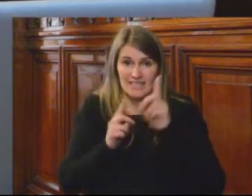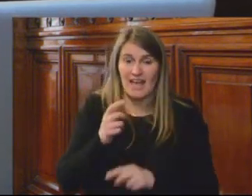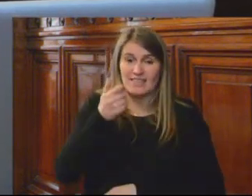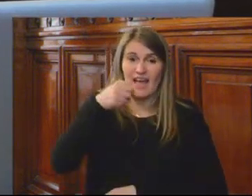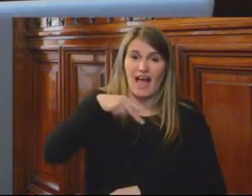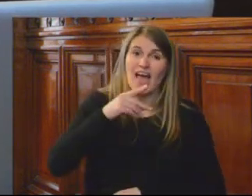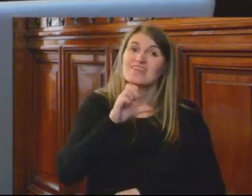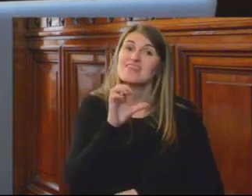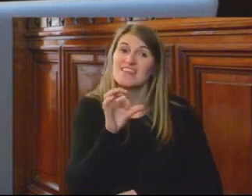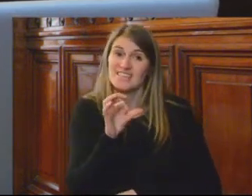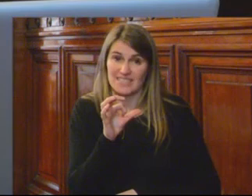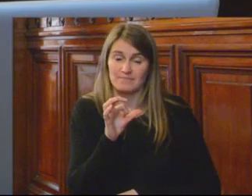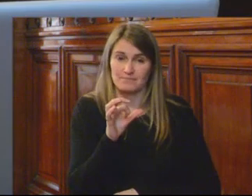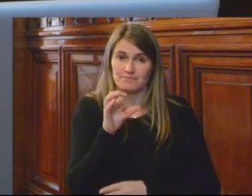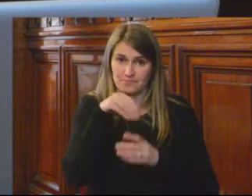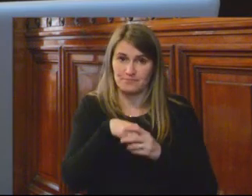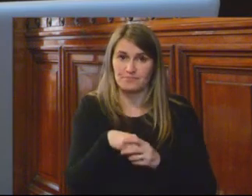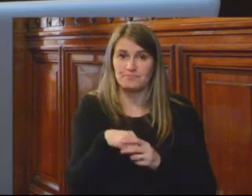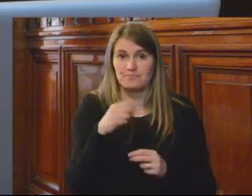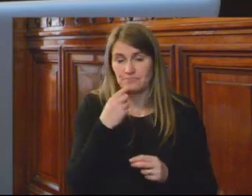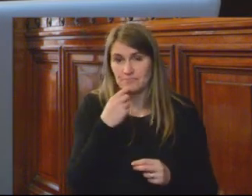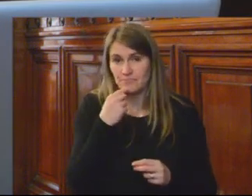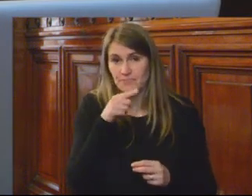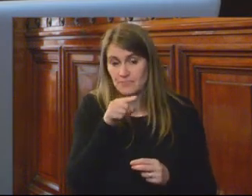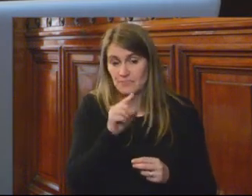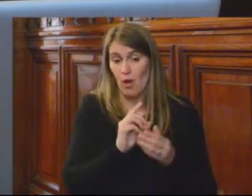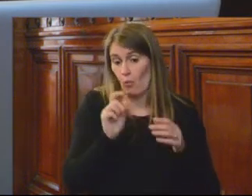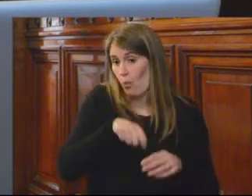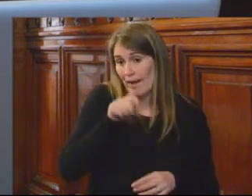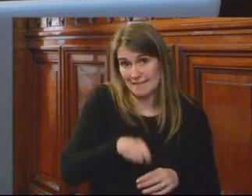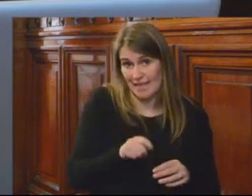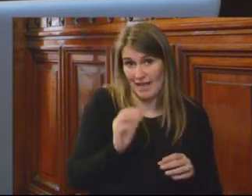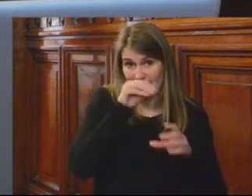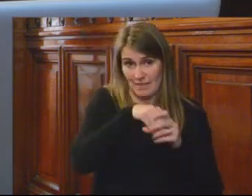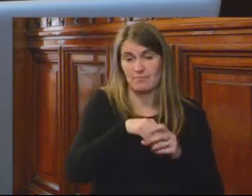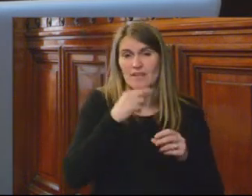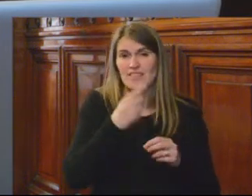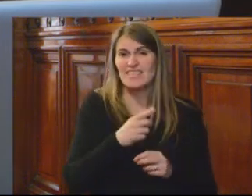jueza del juzgado de lo contencioso administrativo ha recibido